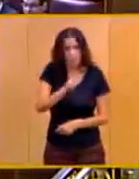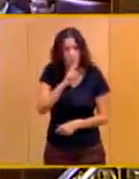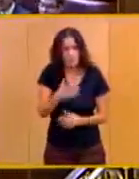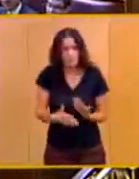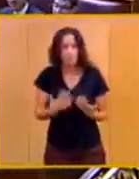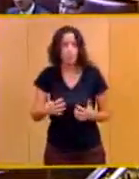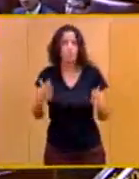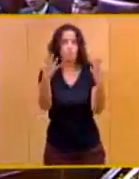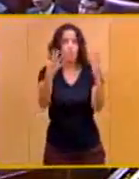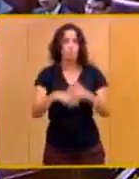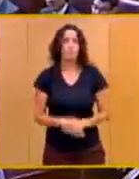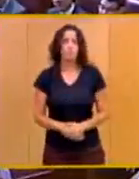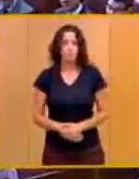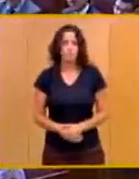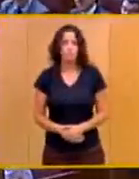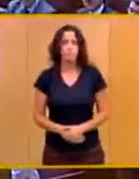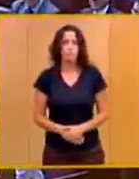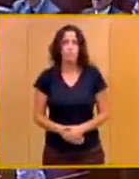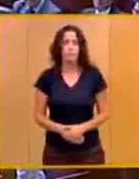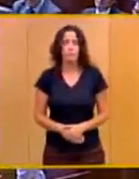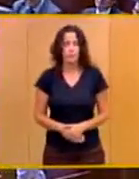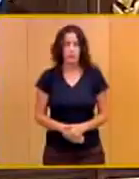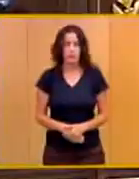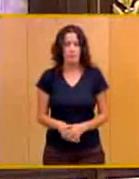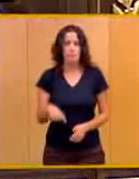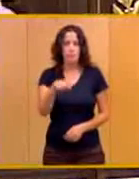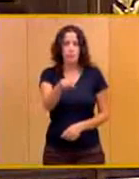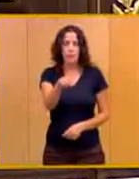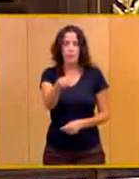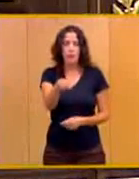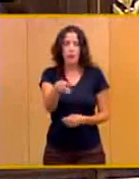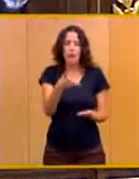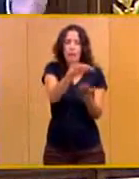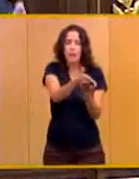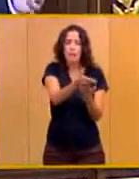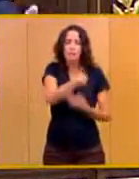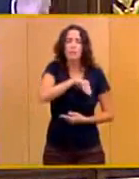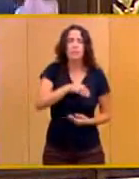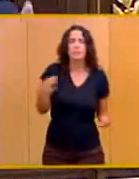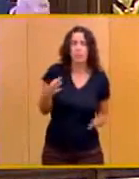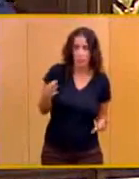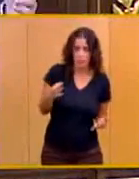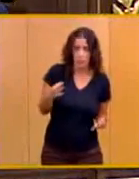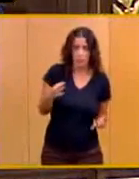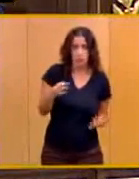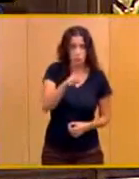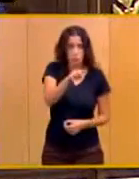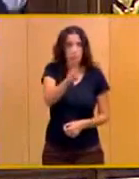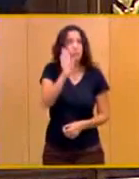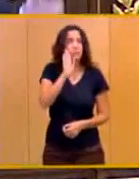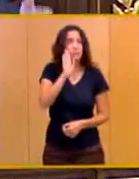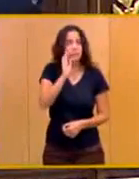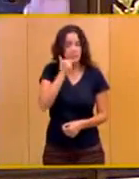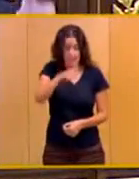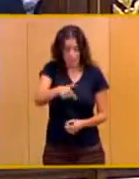Señor presidente del Gobierno, ¿qué aporta a los españoles lo que usted ha dicho de mí en este debate?